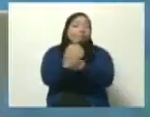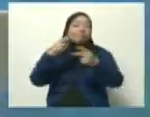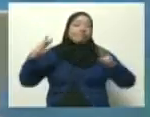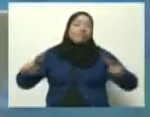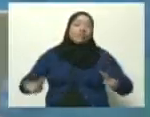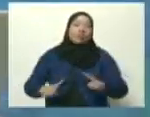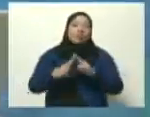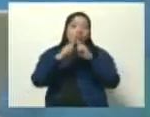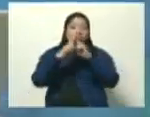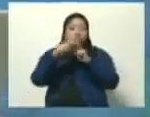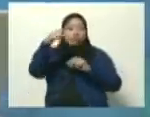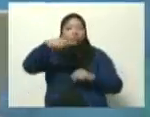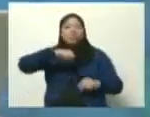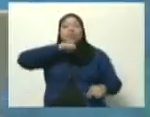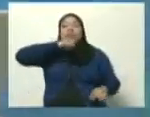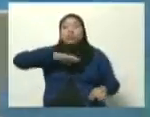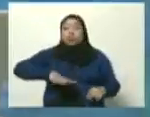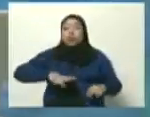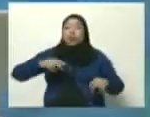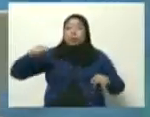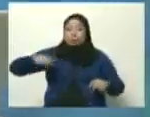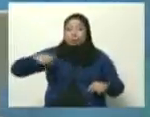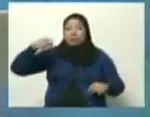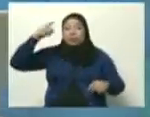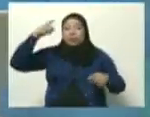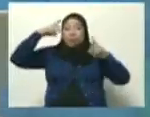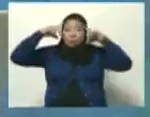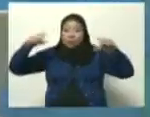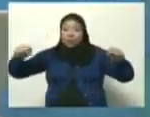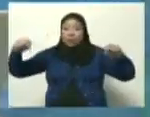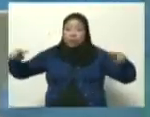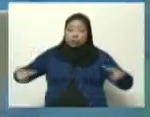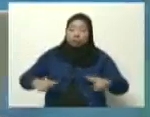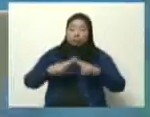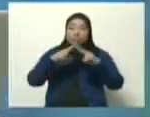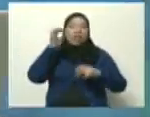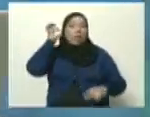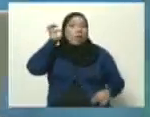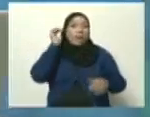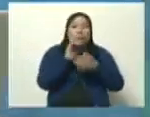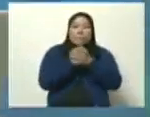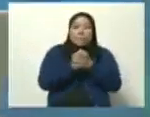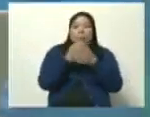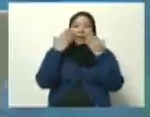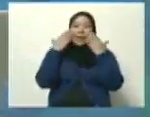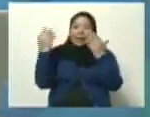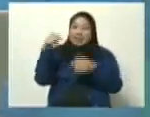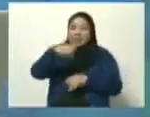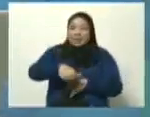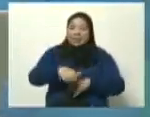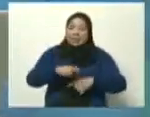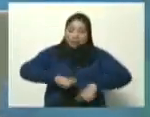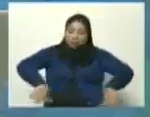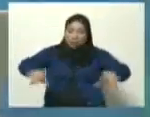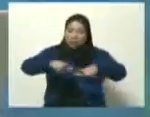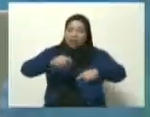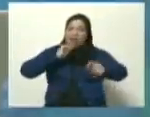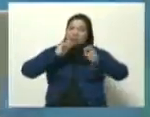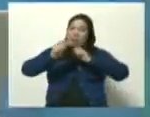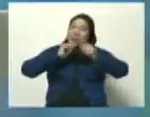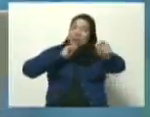encuentro de la red de historiadores e historiadoras. Nuestra compañera Kendy Villarroel se encuentra en el lugar. Adelante, buenas tardes.